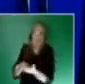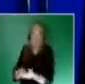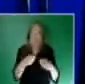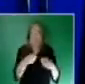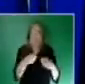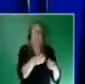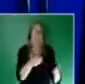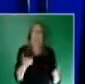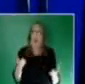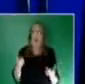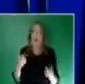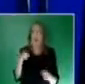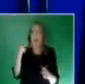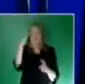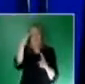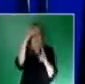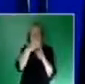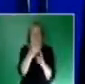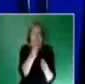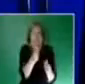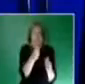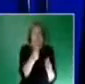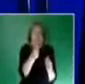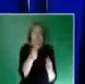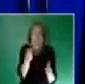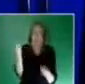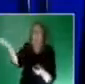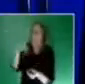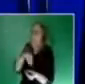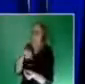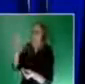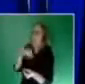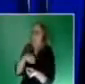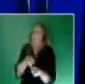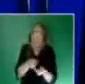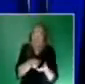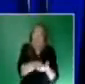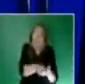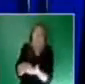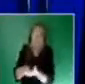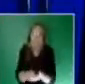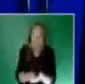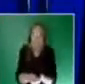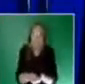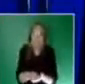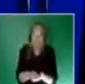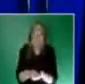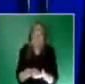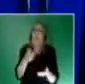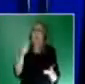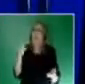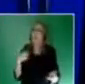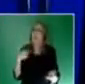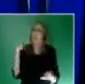porque en definitiva si se paraliza el consumo o si se detiene se detiene la economía